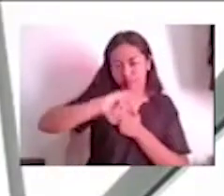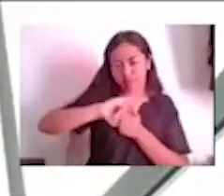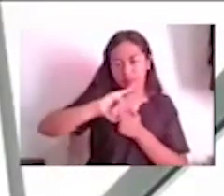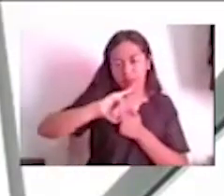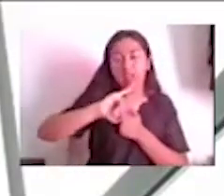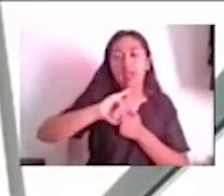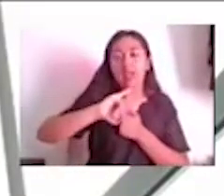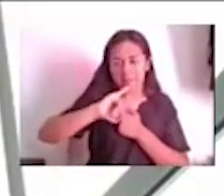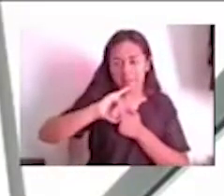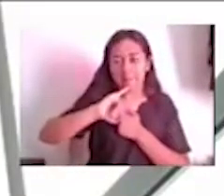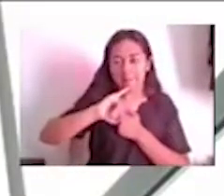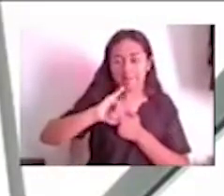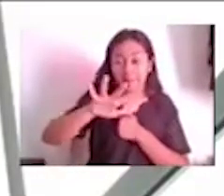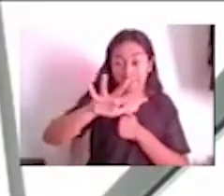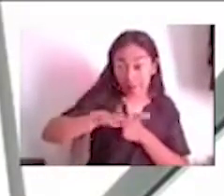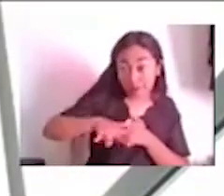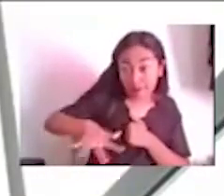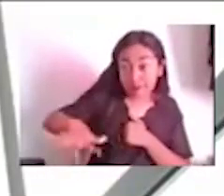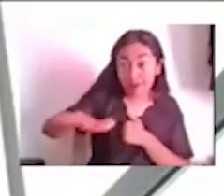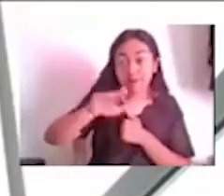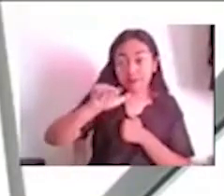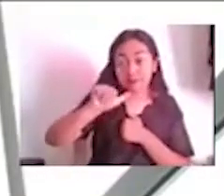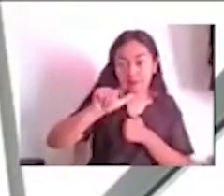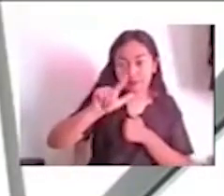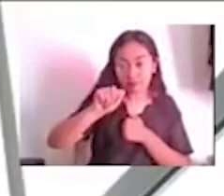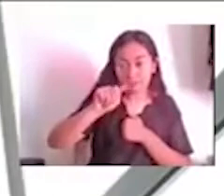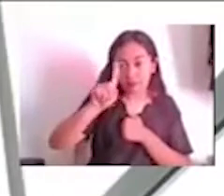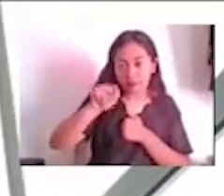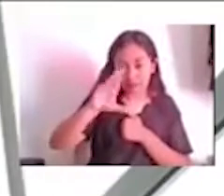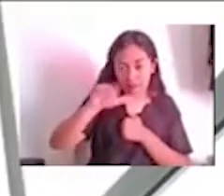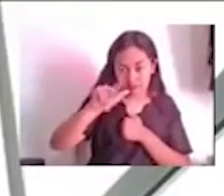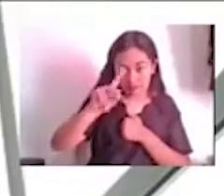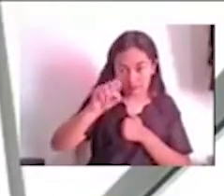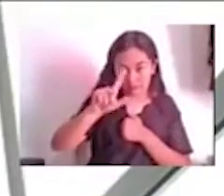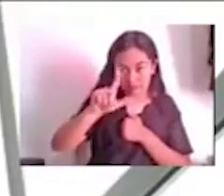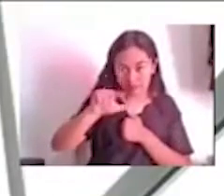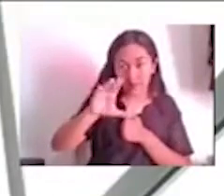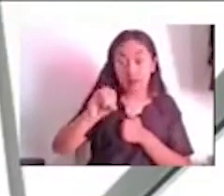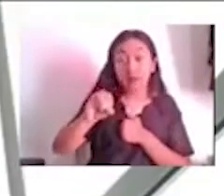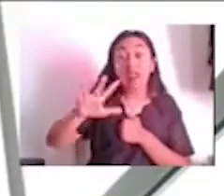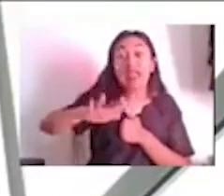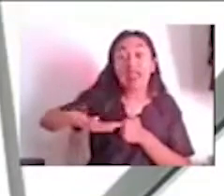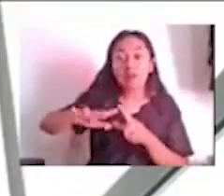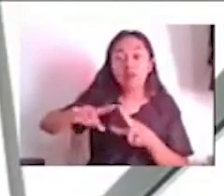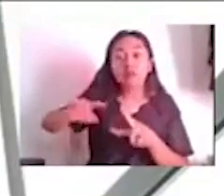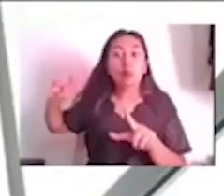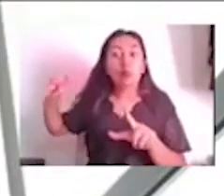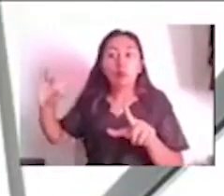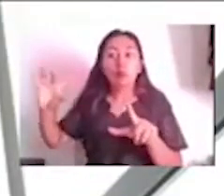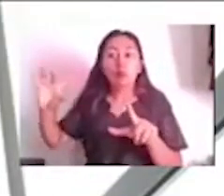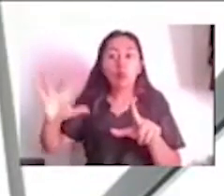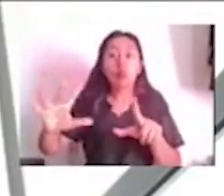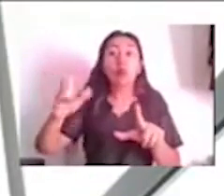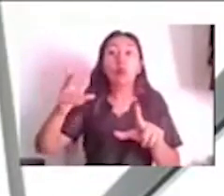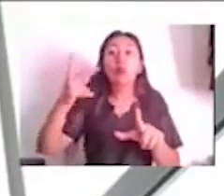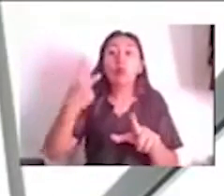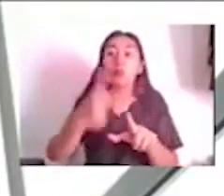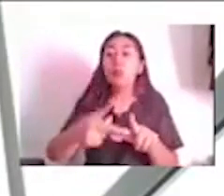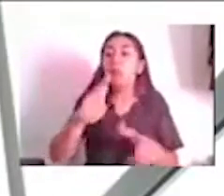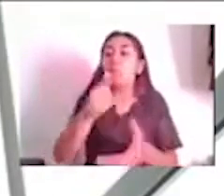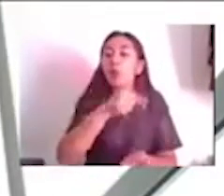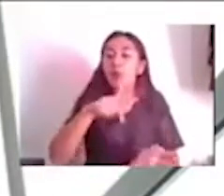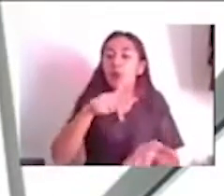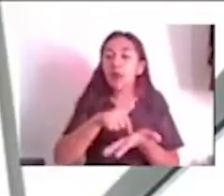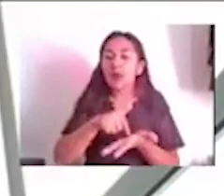sus pobladores usaban ese espacio para ir a cazar o a pescar, ¿no? Entonces, no es, como ya lo mencioné, que cualquiera